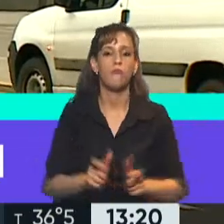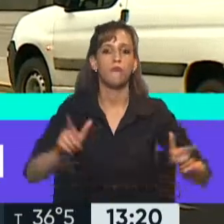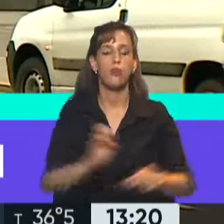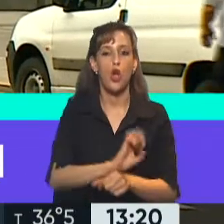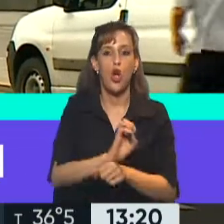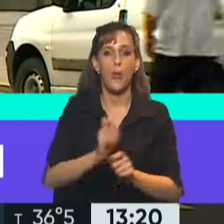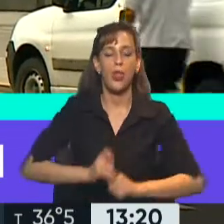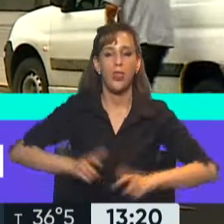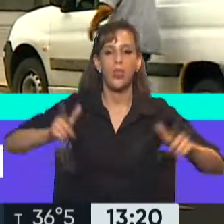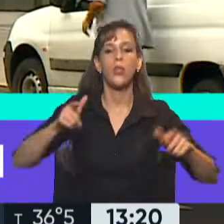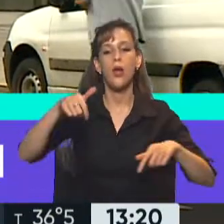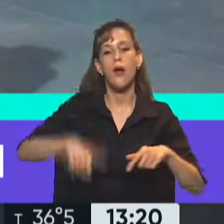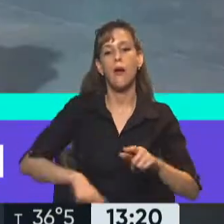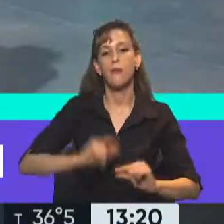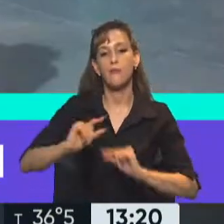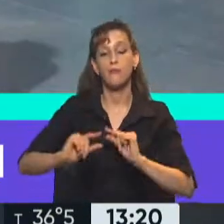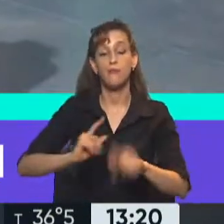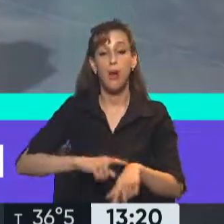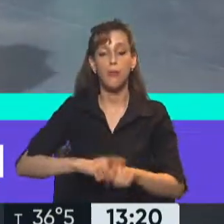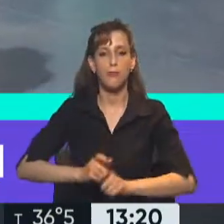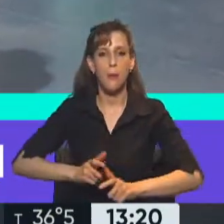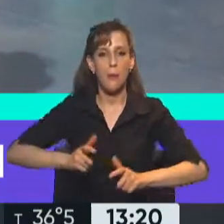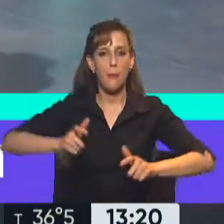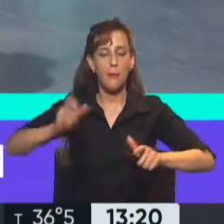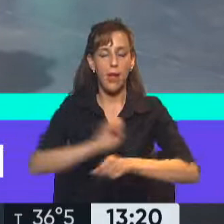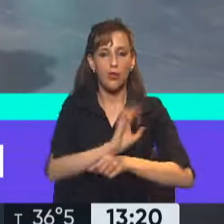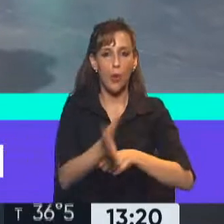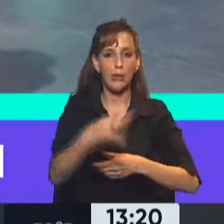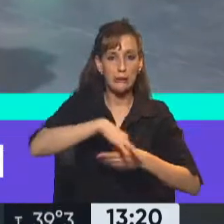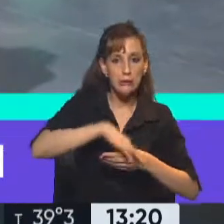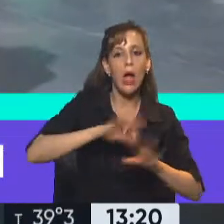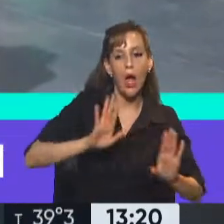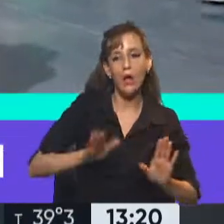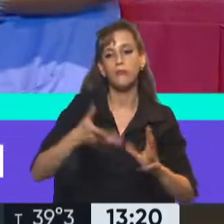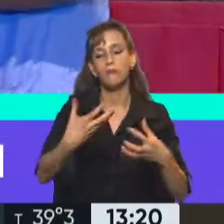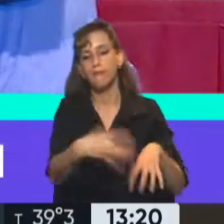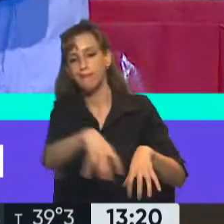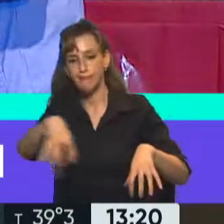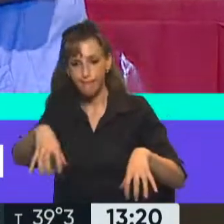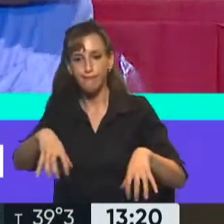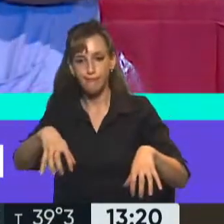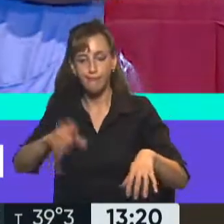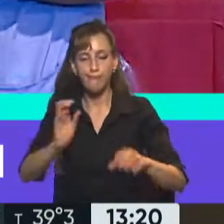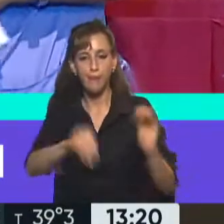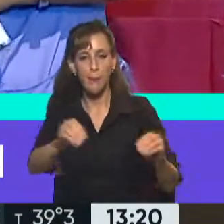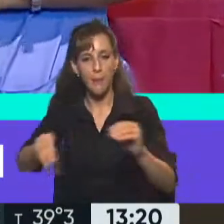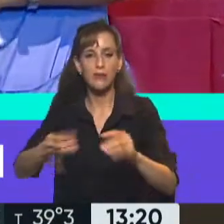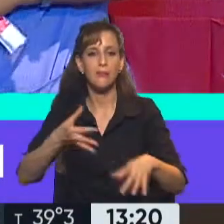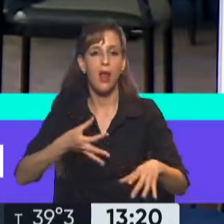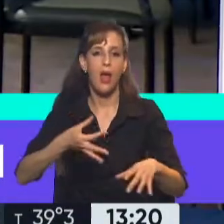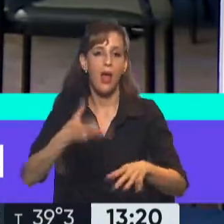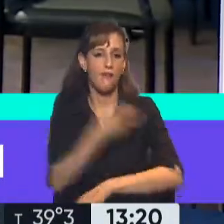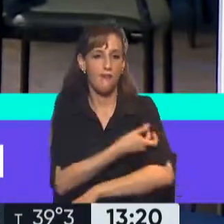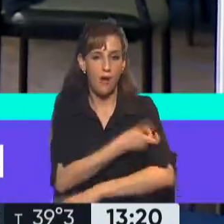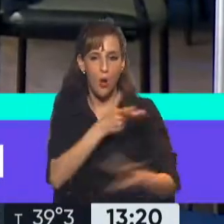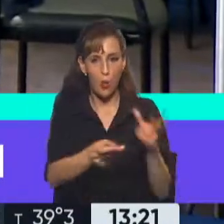contagios, la ciudad de Buenos Aires incorpora un nuevo centro de vacunación, ampliando la capacidad de la ciudad. Va a funcionar en el Teatro Colón